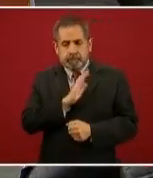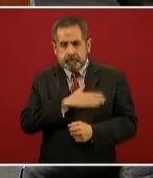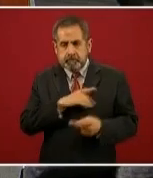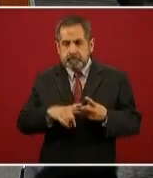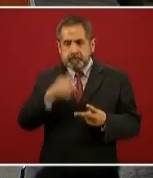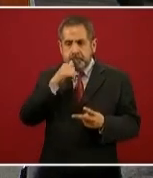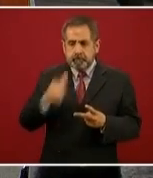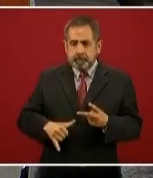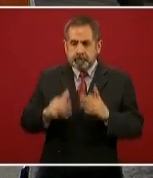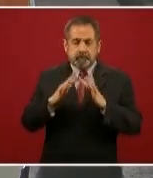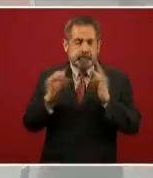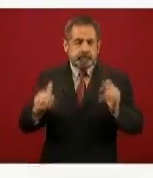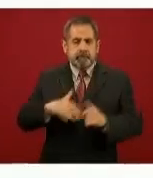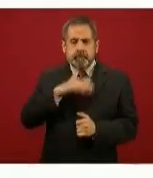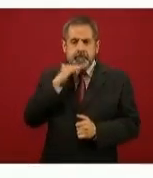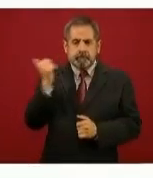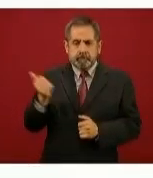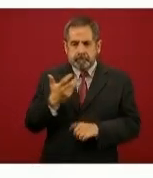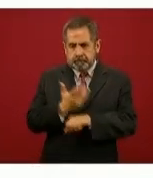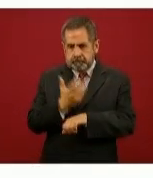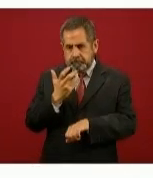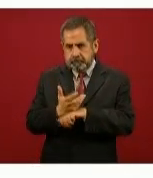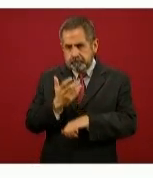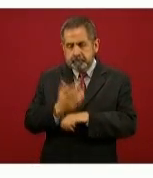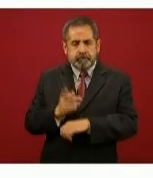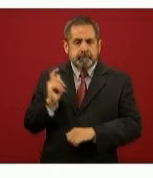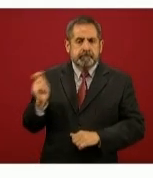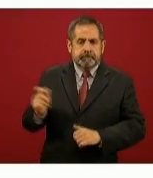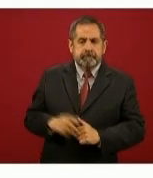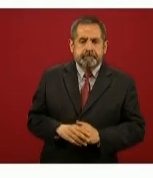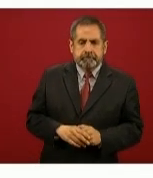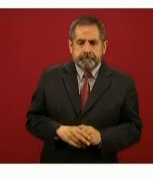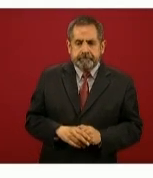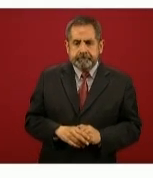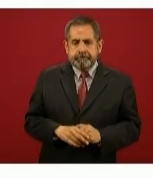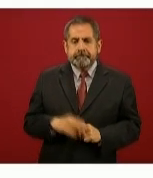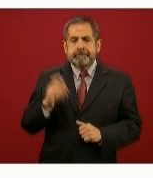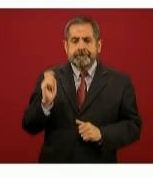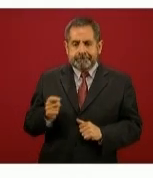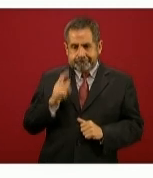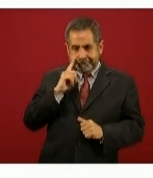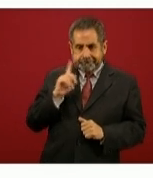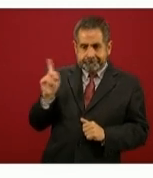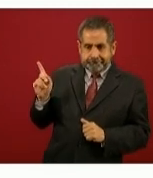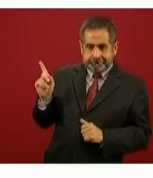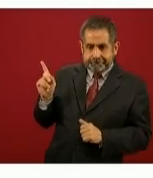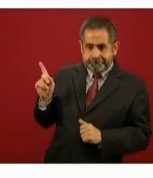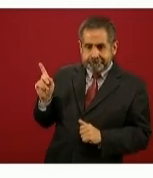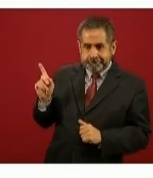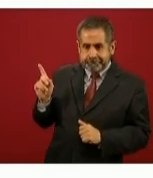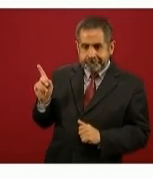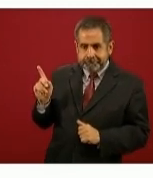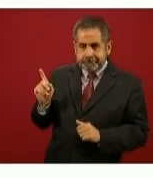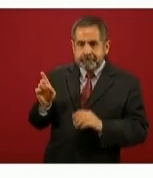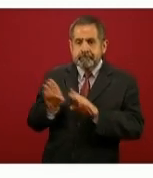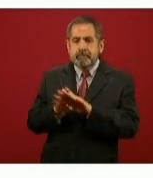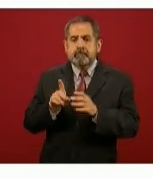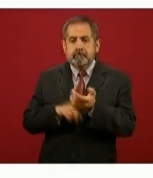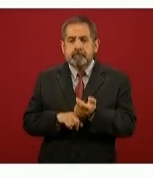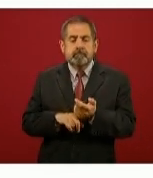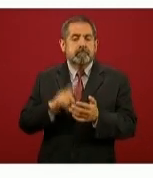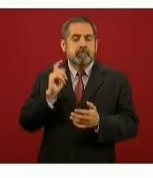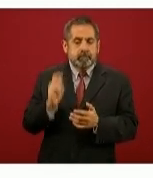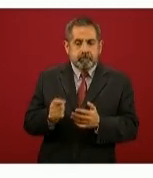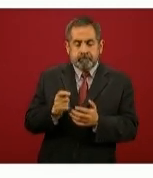Italia, Francia, Alemania y Estados Unidos de América. Lo que vemos en todos esos países es lo que se